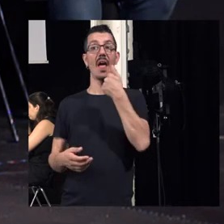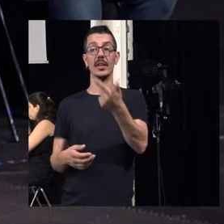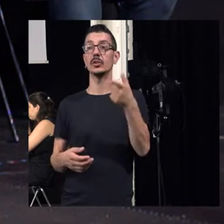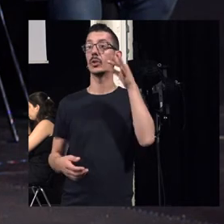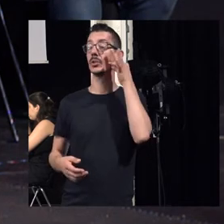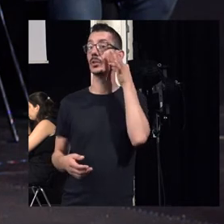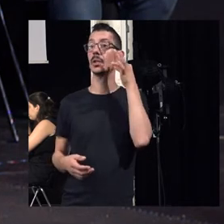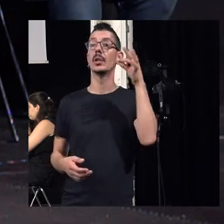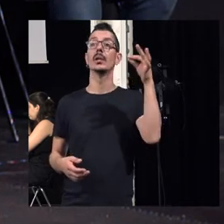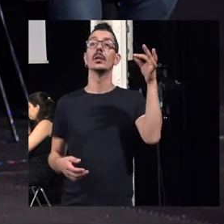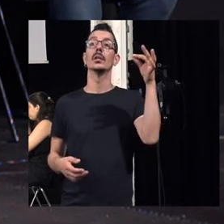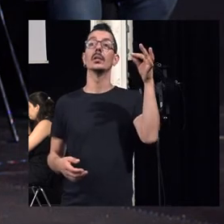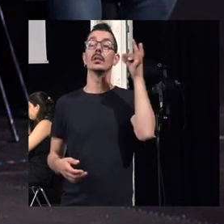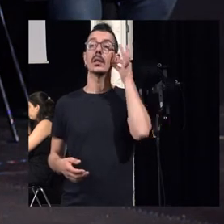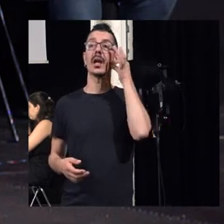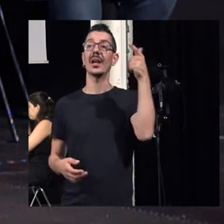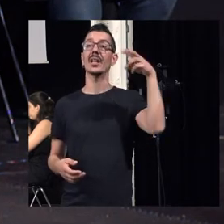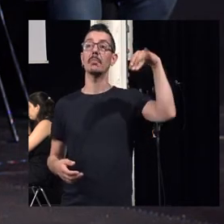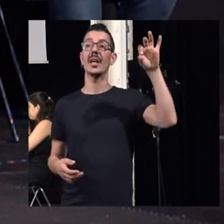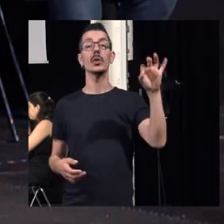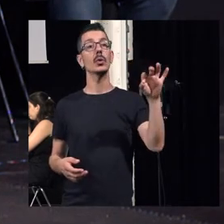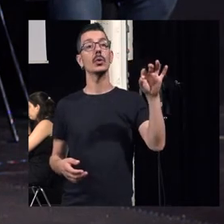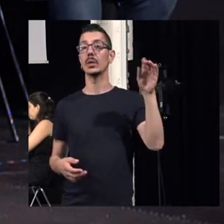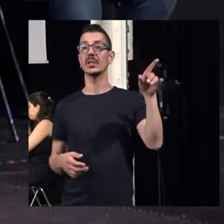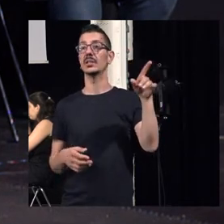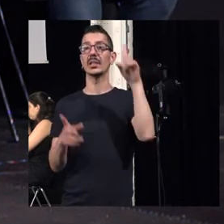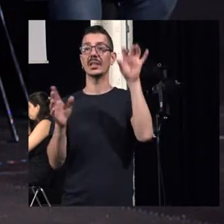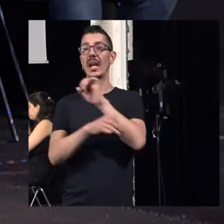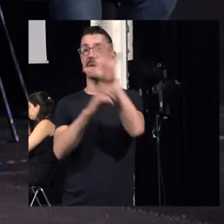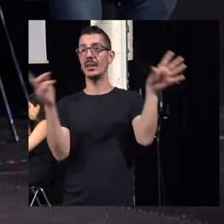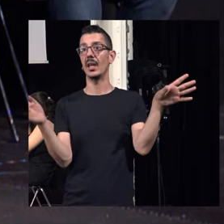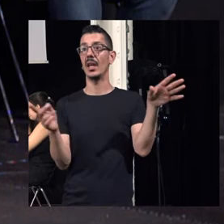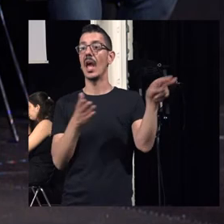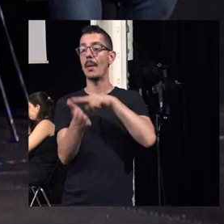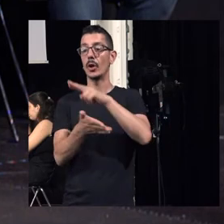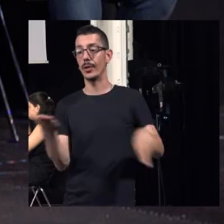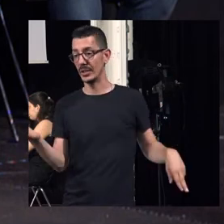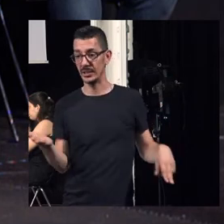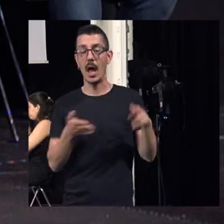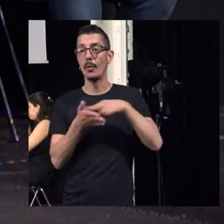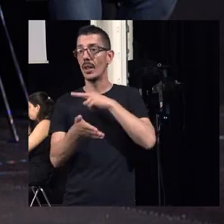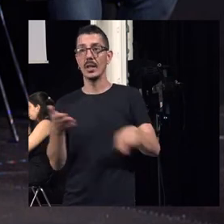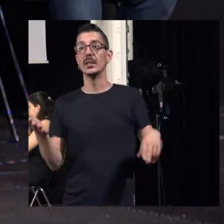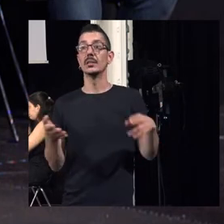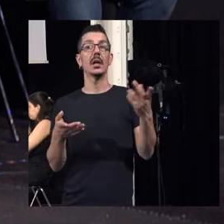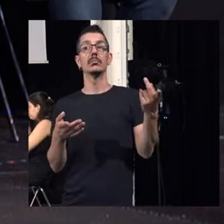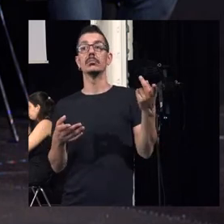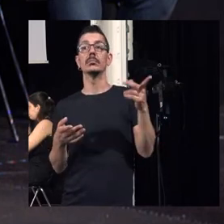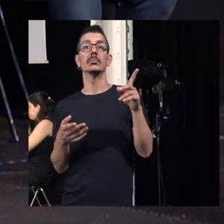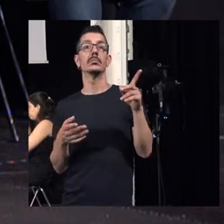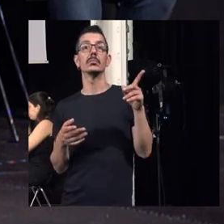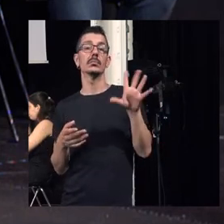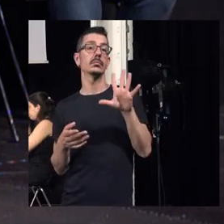que tengamos un gobierno abolicionista. Qué bueno, las políticas queer de parte de Podemos, fantásticas. O